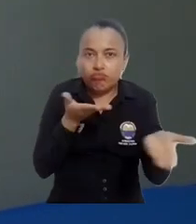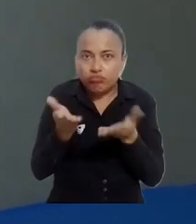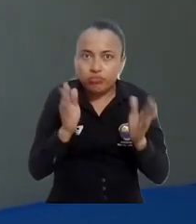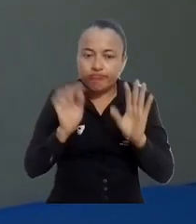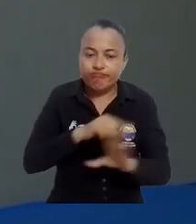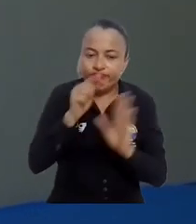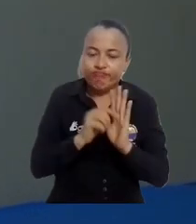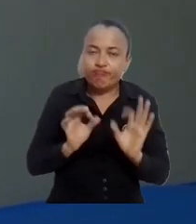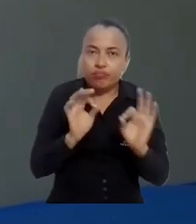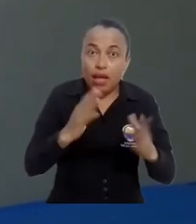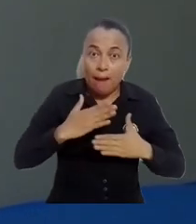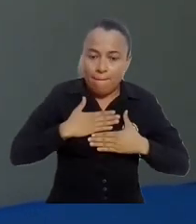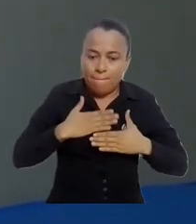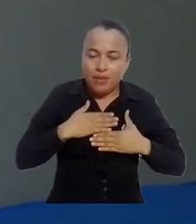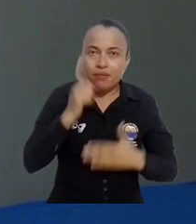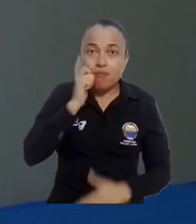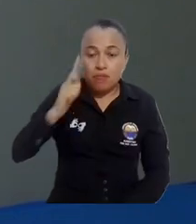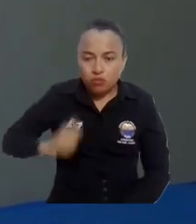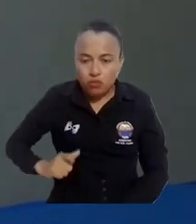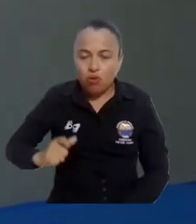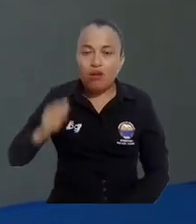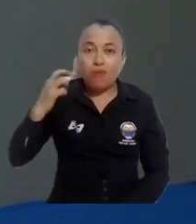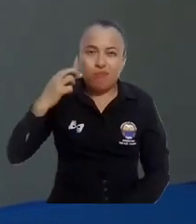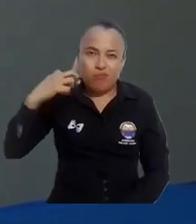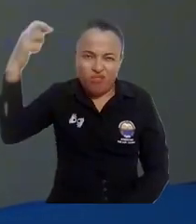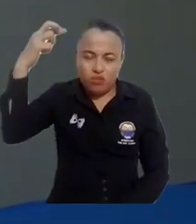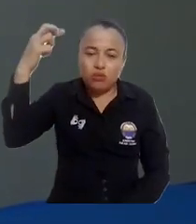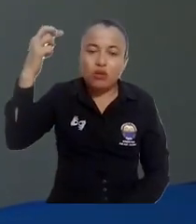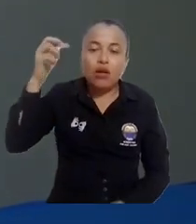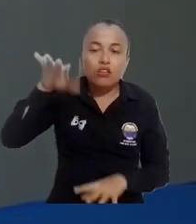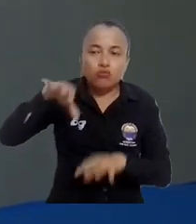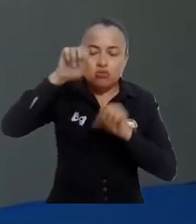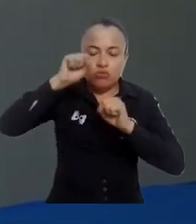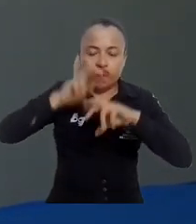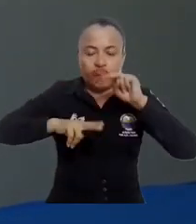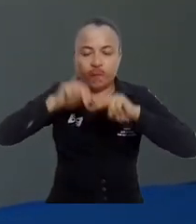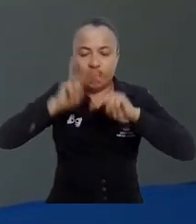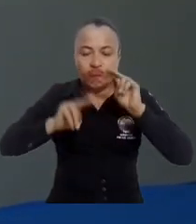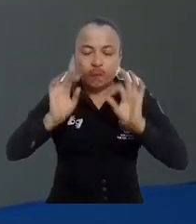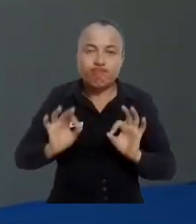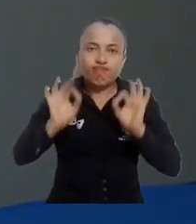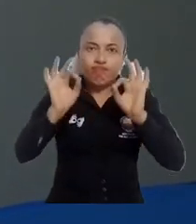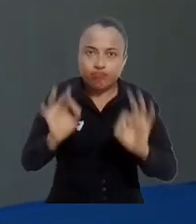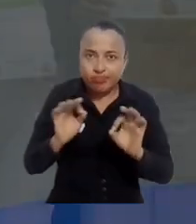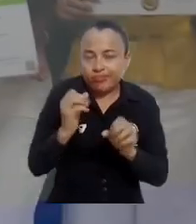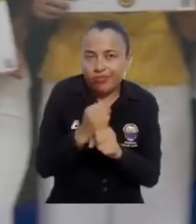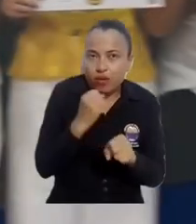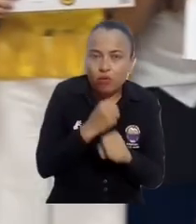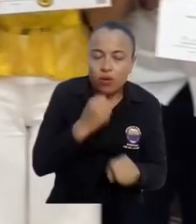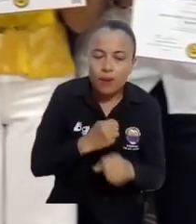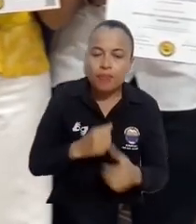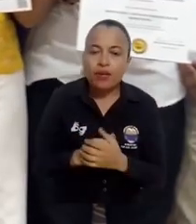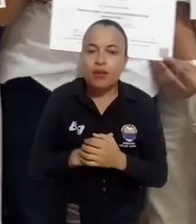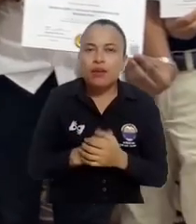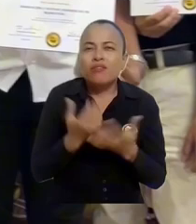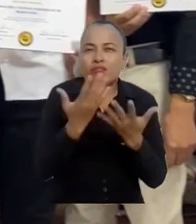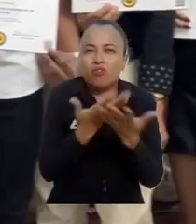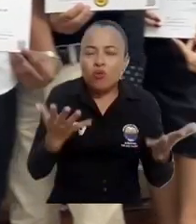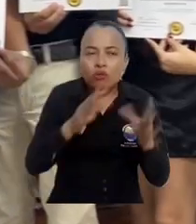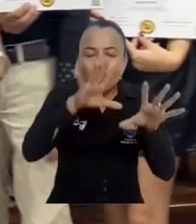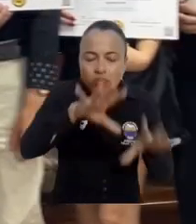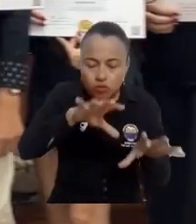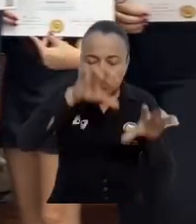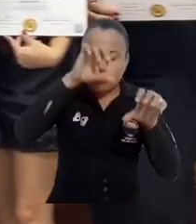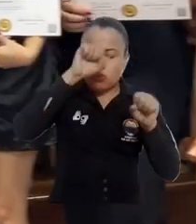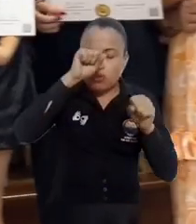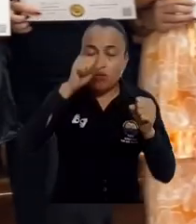vida profesional como personal ha contribuido y ha aportado de manera positiva en mi crecimiento, digamos, laboral.